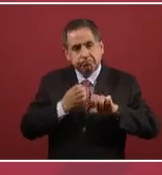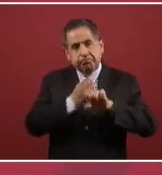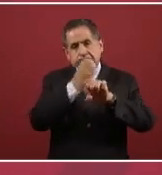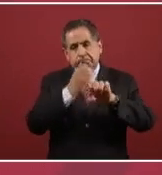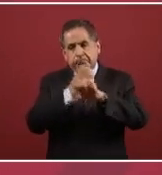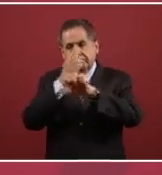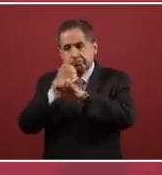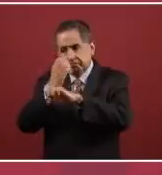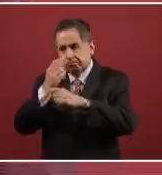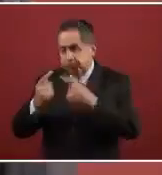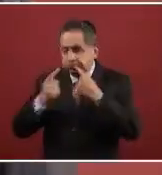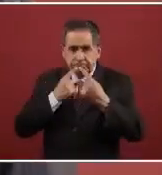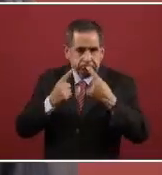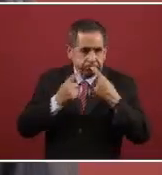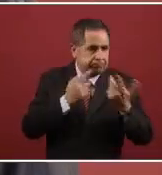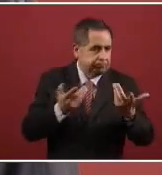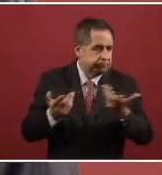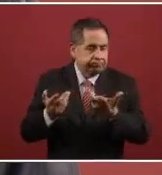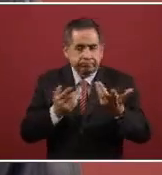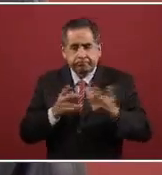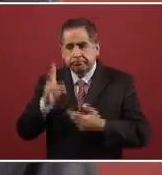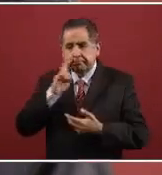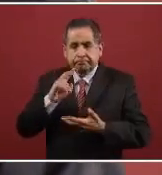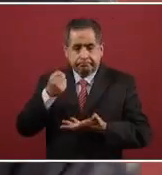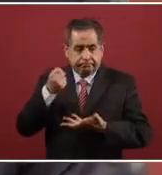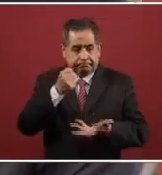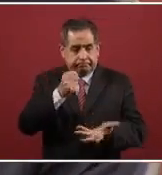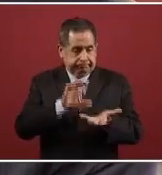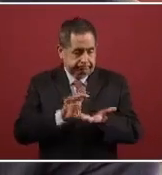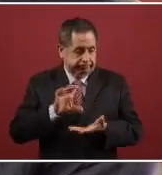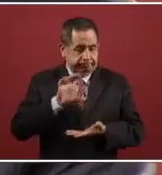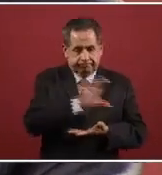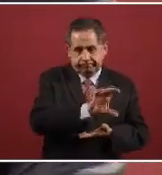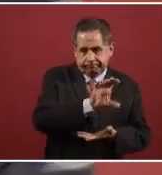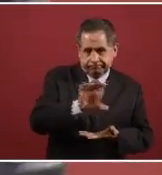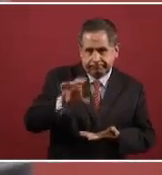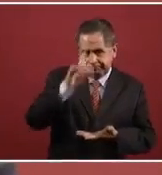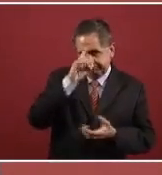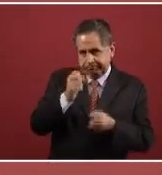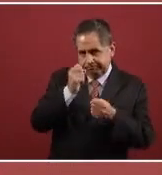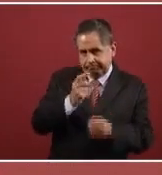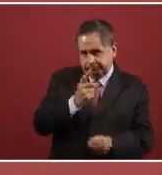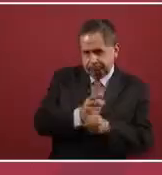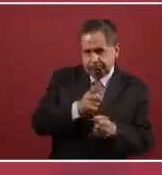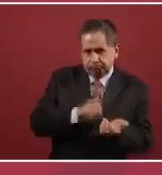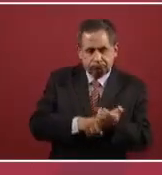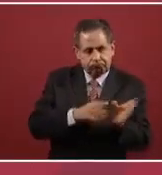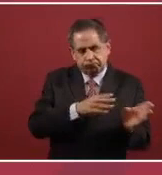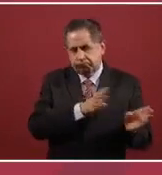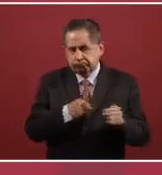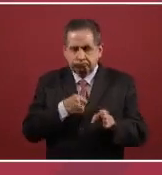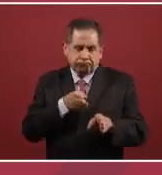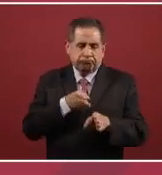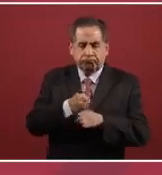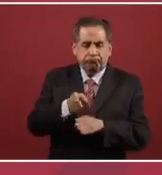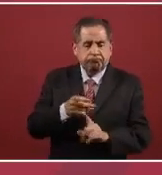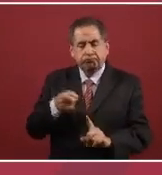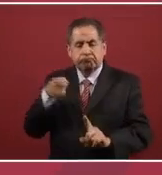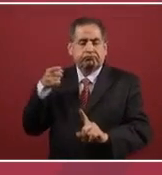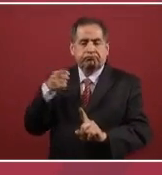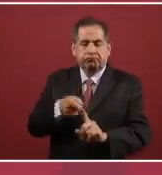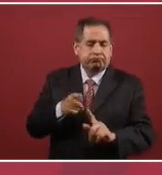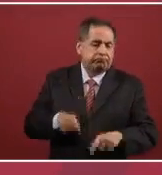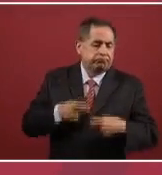locales para que los fondos destinados a seguridad pública se orienten a ese propósito,